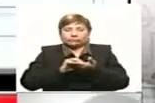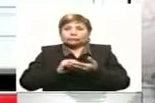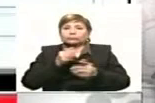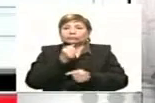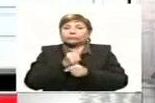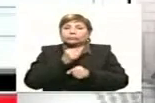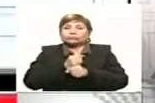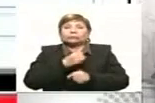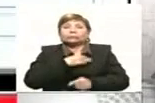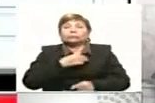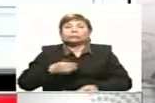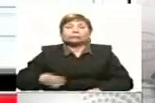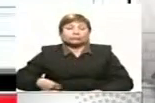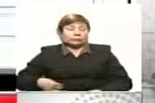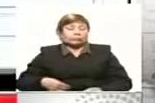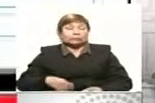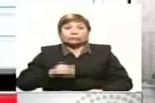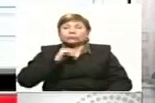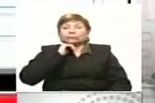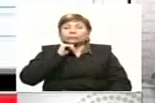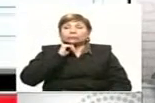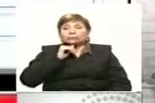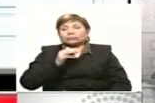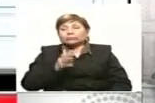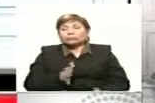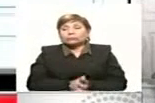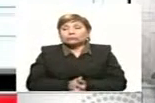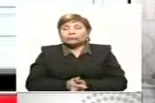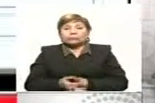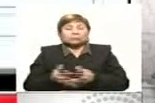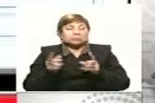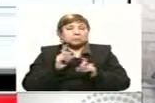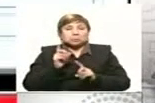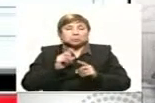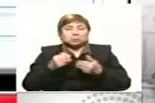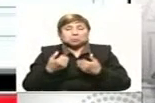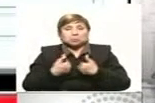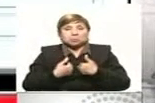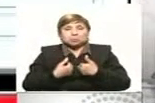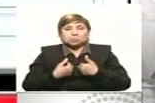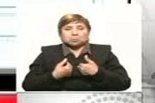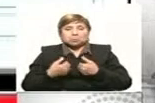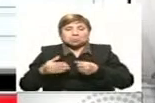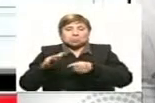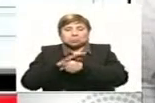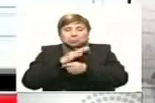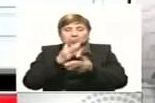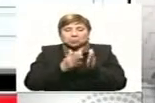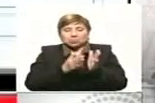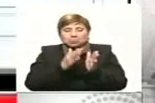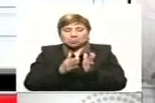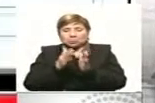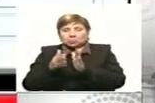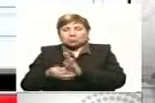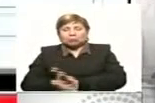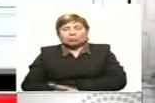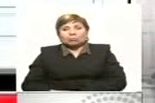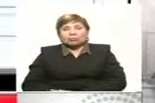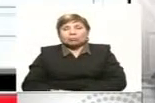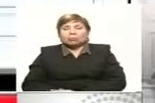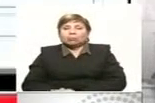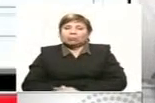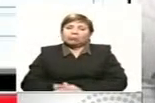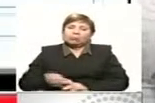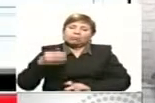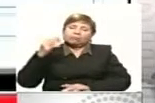de Trabajo. Todavía no terminamos de implementar, que espero hacerlo en las próximas